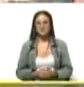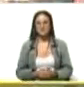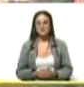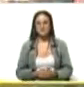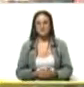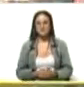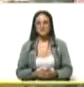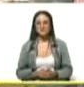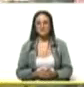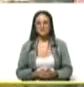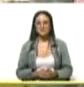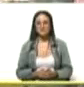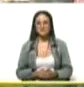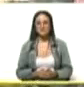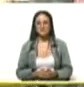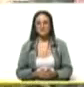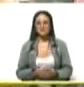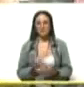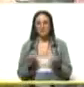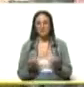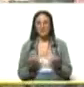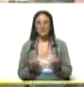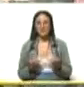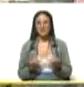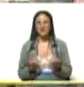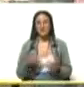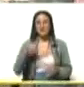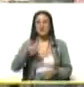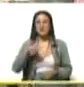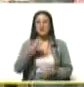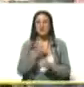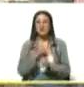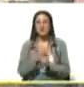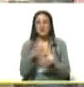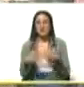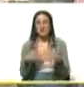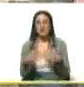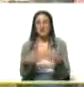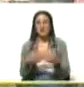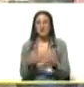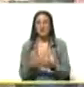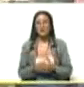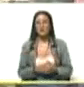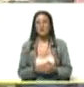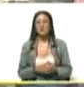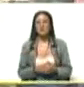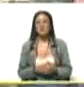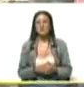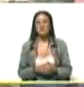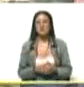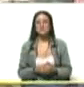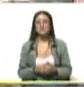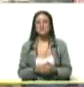Escucha. Aquí estamos, trabajando, produciendo.